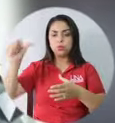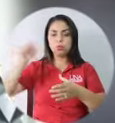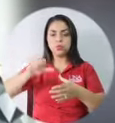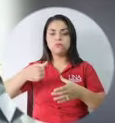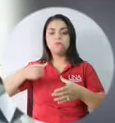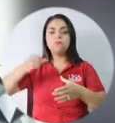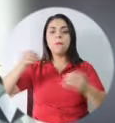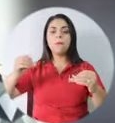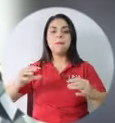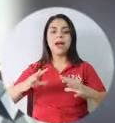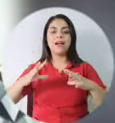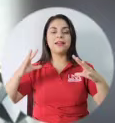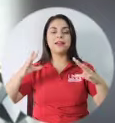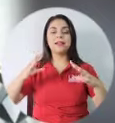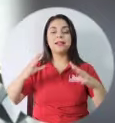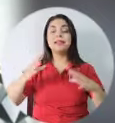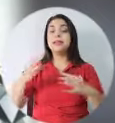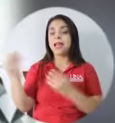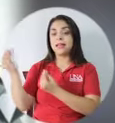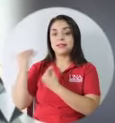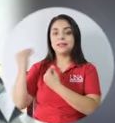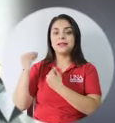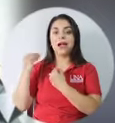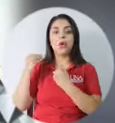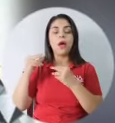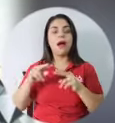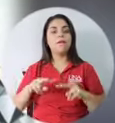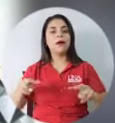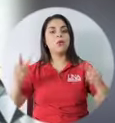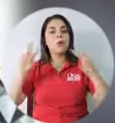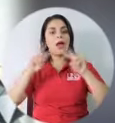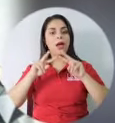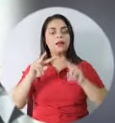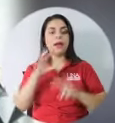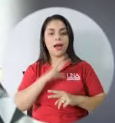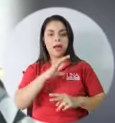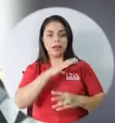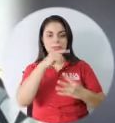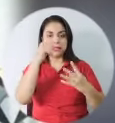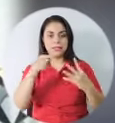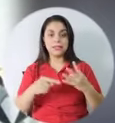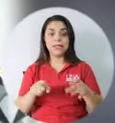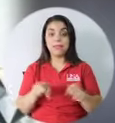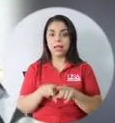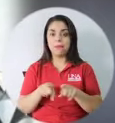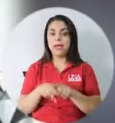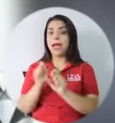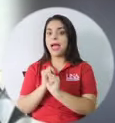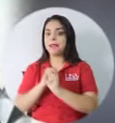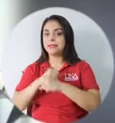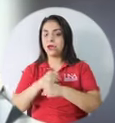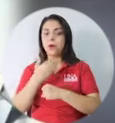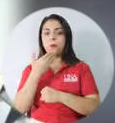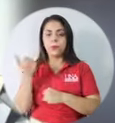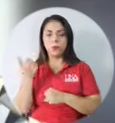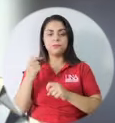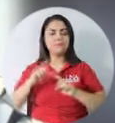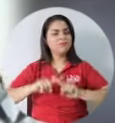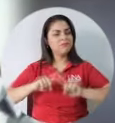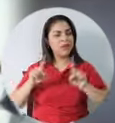una taza de café. Y nos han enseñado ya no solamente a valorar estas características, sino también a cómo hacerlo y hacerlo